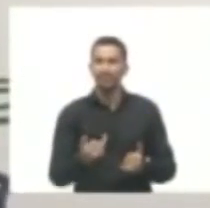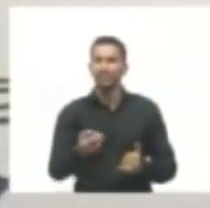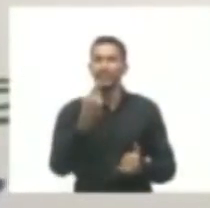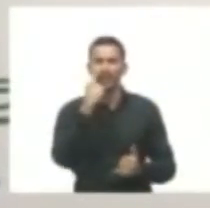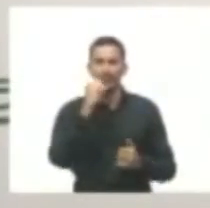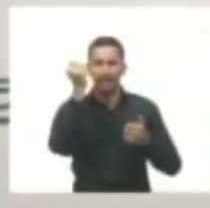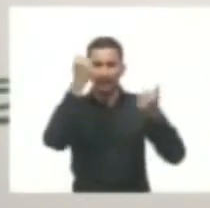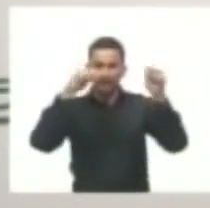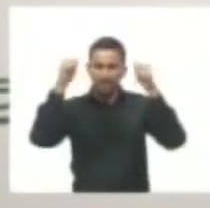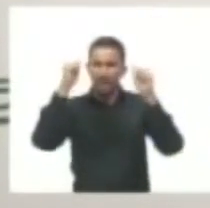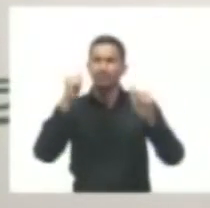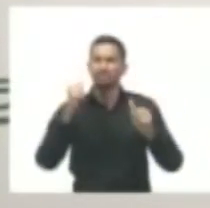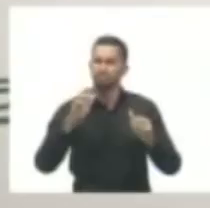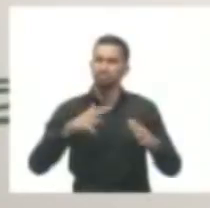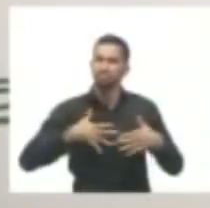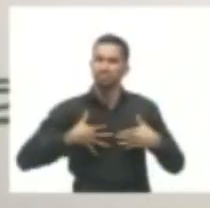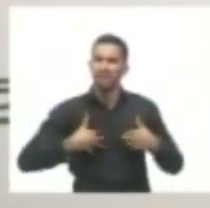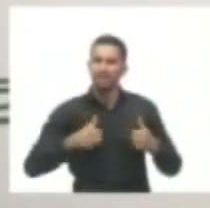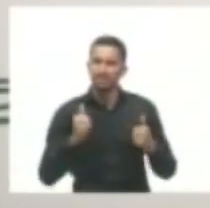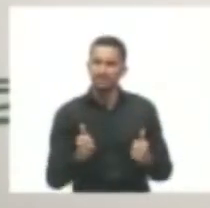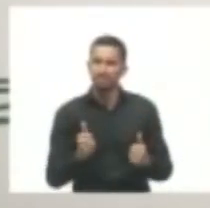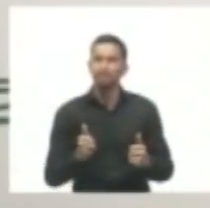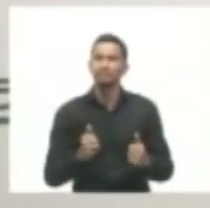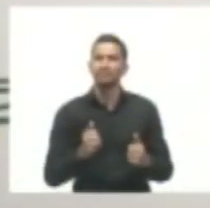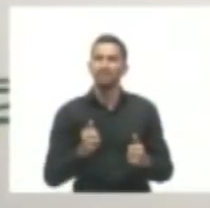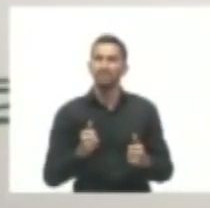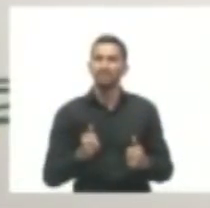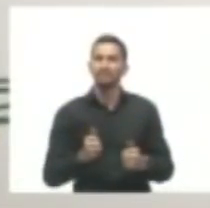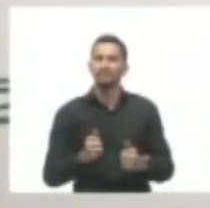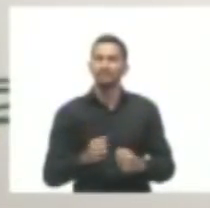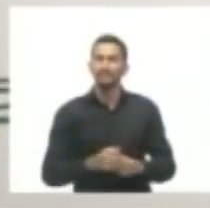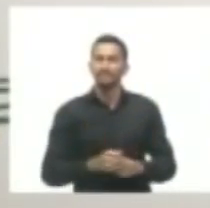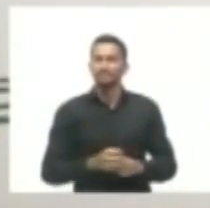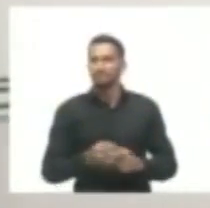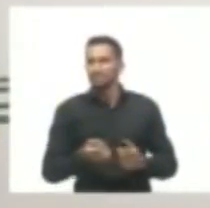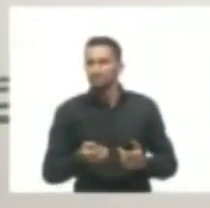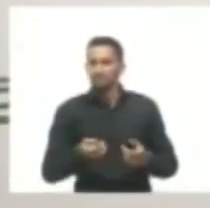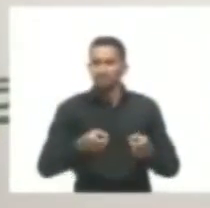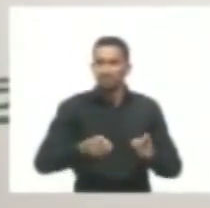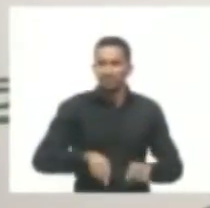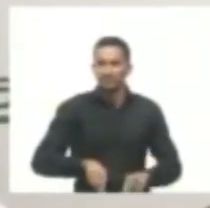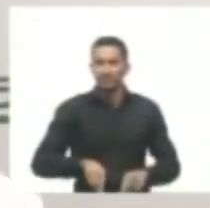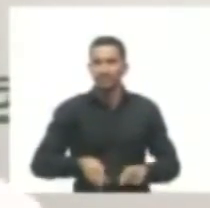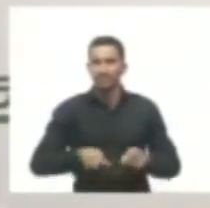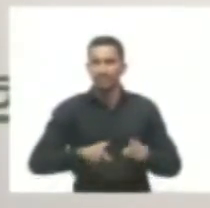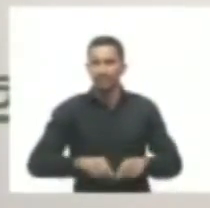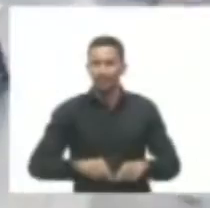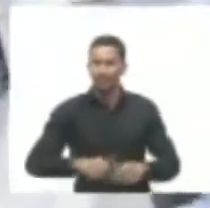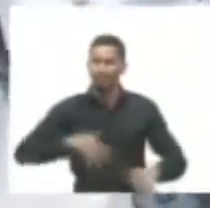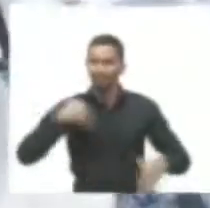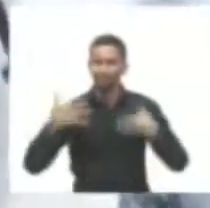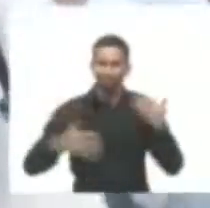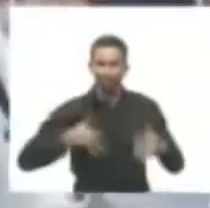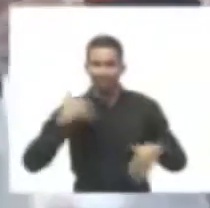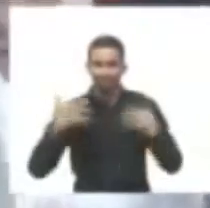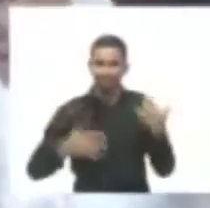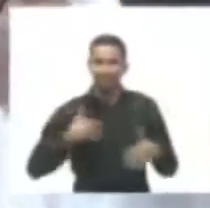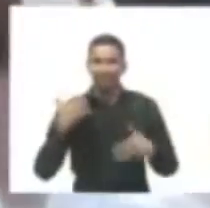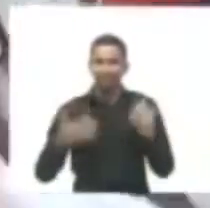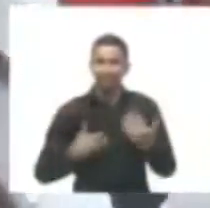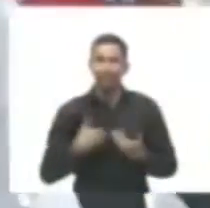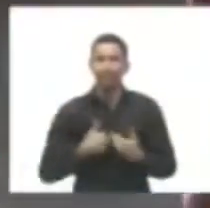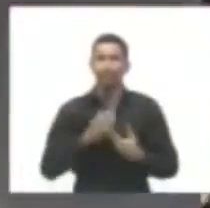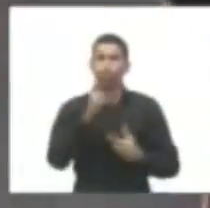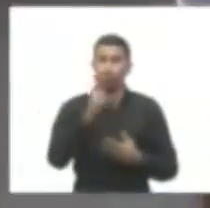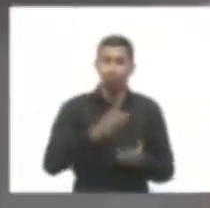una forma sana, de una manera saludable, pero al mismo tiempo divertida. Habrá dos